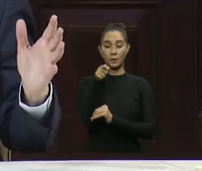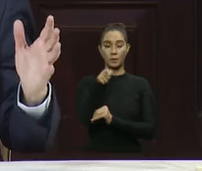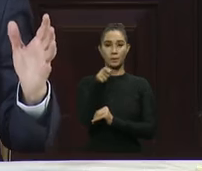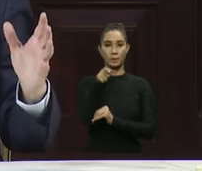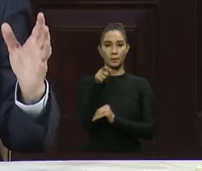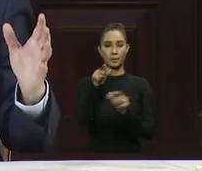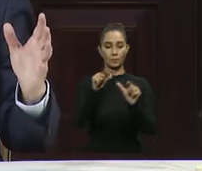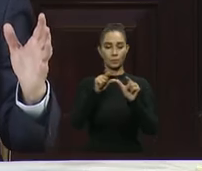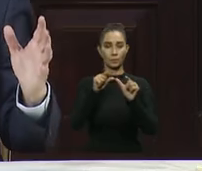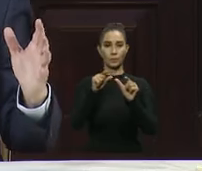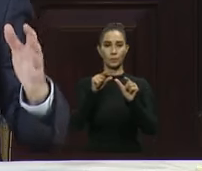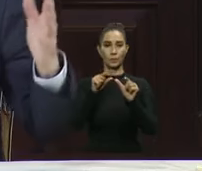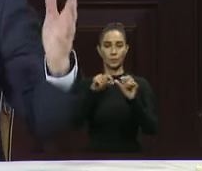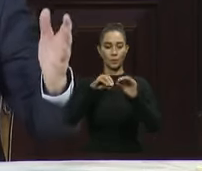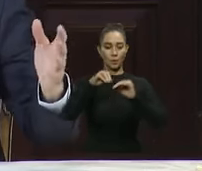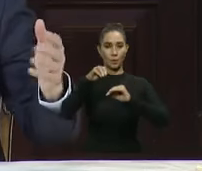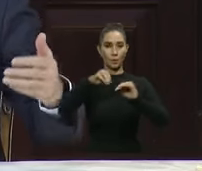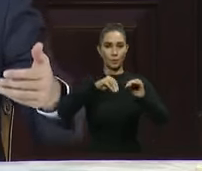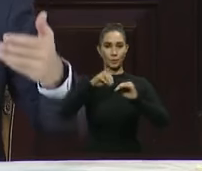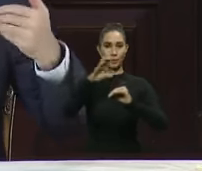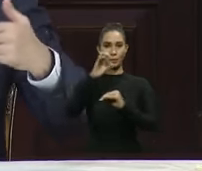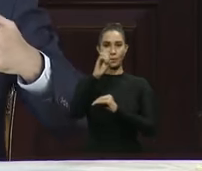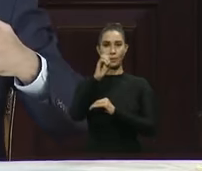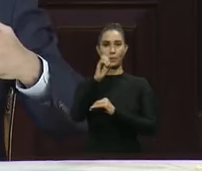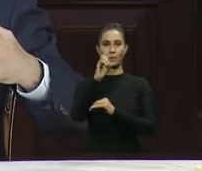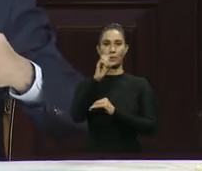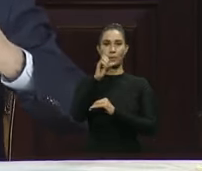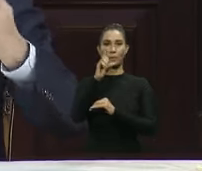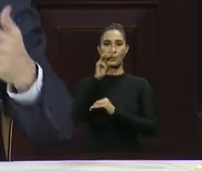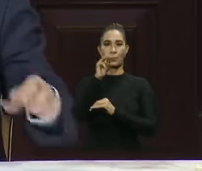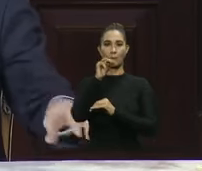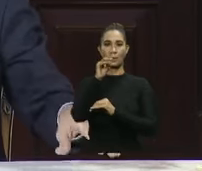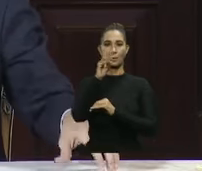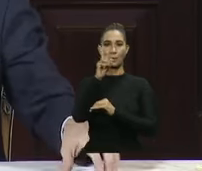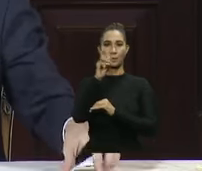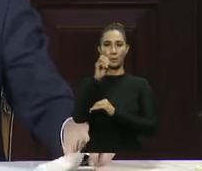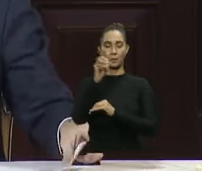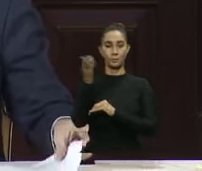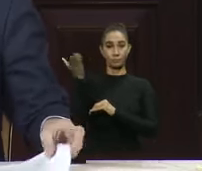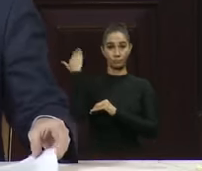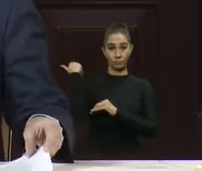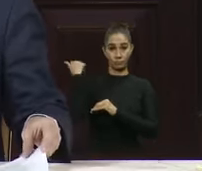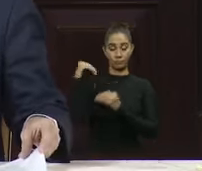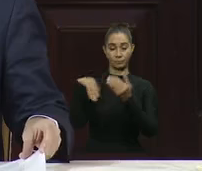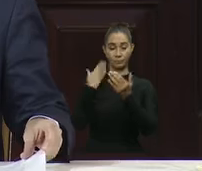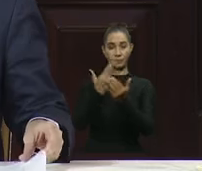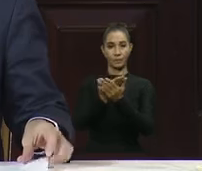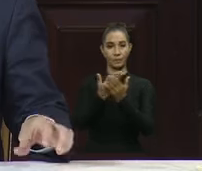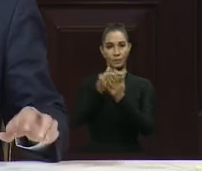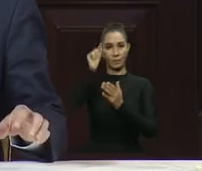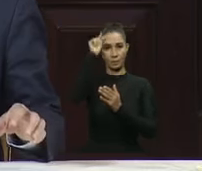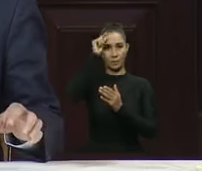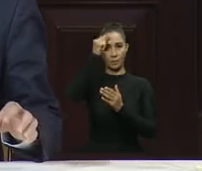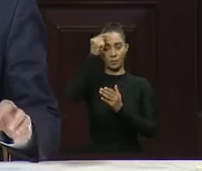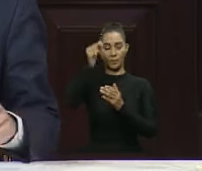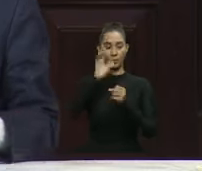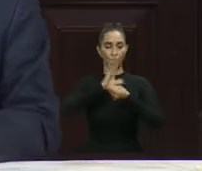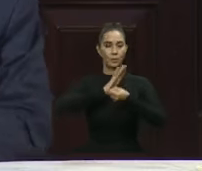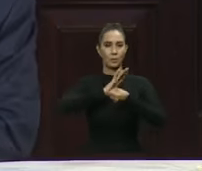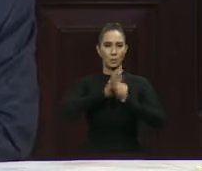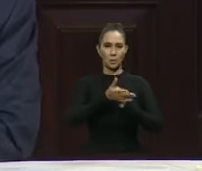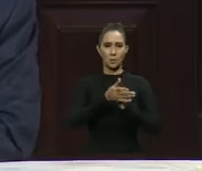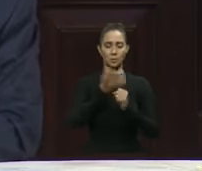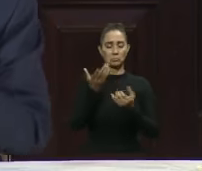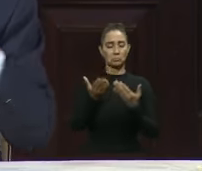aspecto son los colmados. Anteriormente, cuando nosotros llegamos al gobierno, por la expansión y el tema de la pandemia,